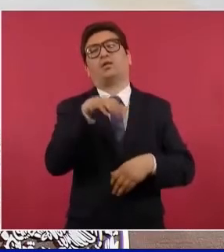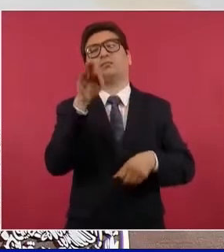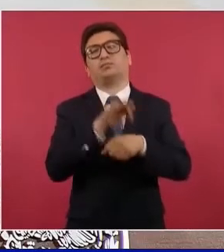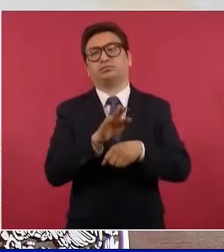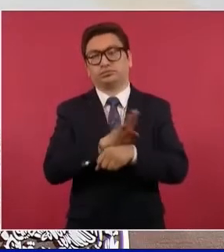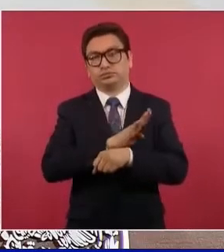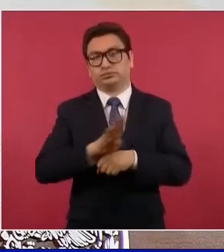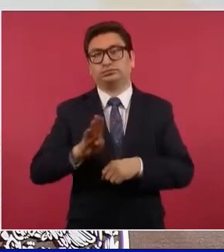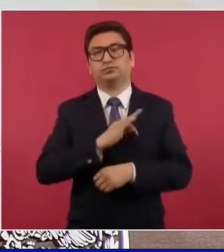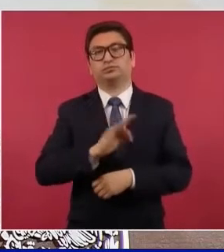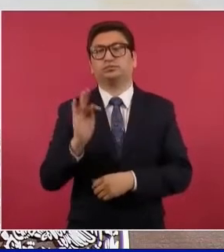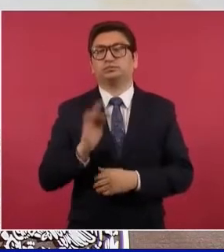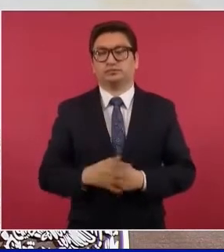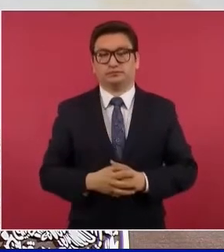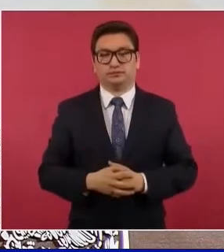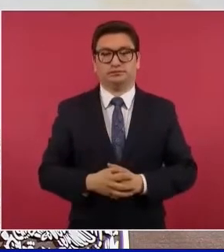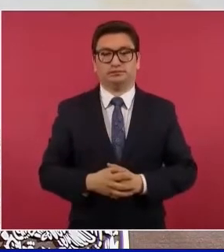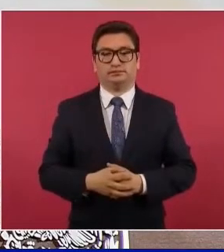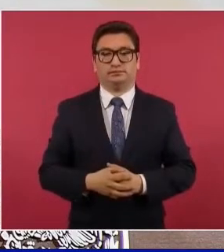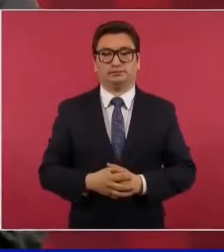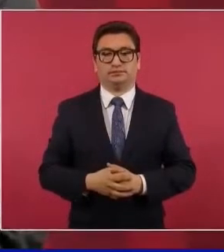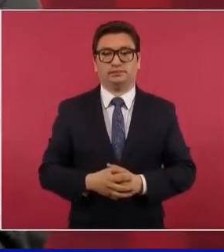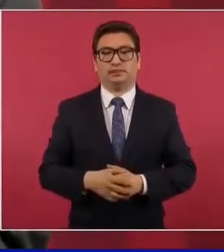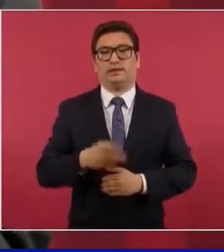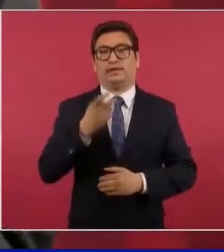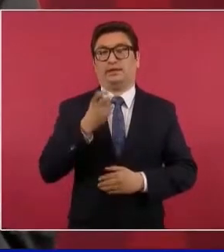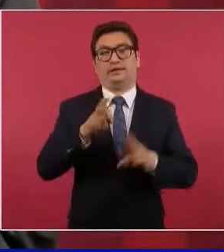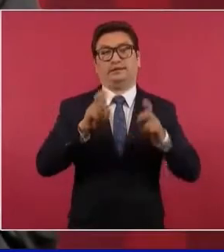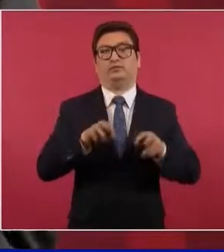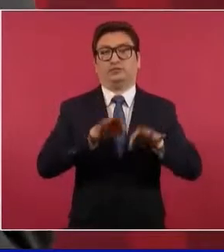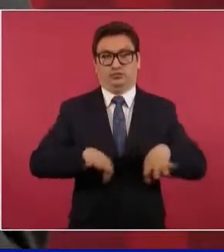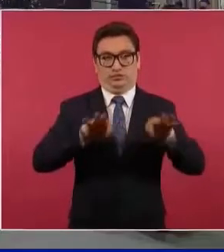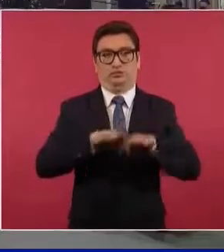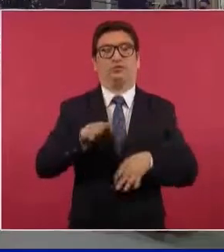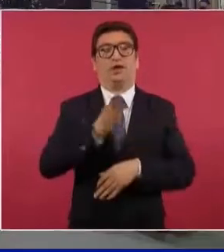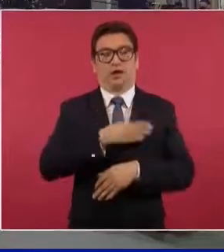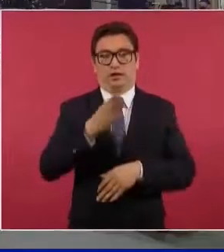Es un asunto importante, pero a ver, seguimos. Sí, finalmente.